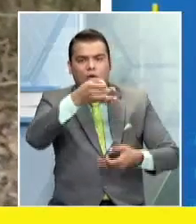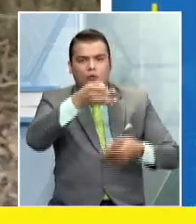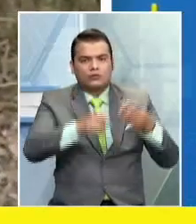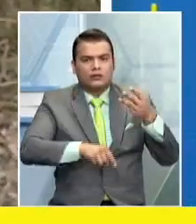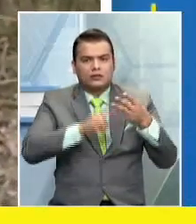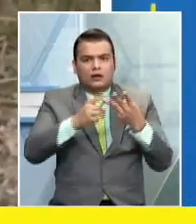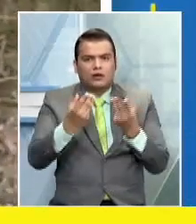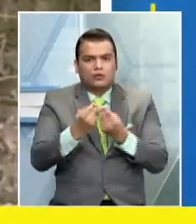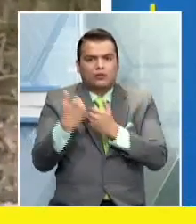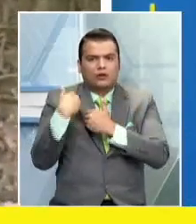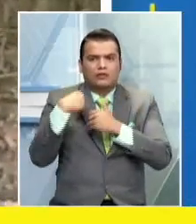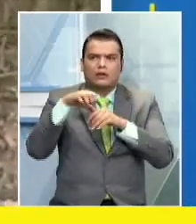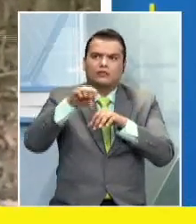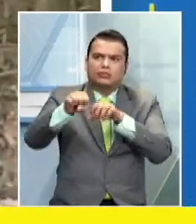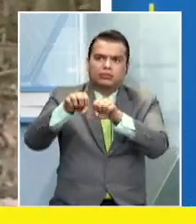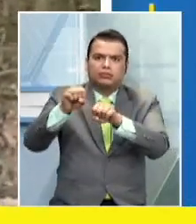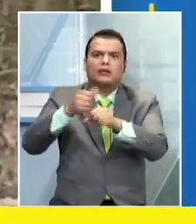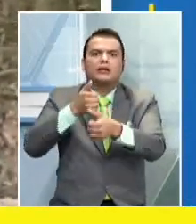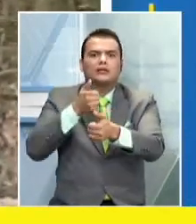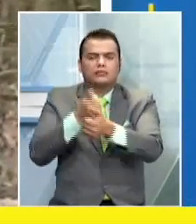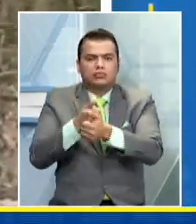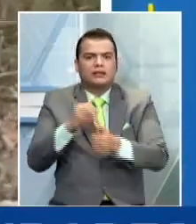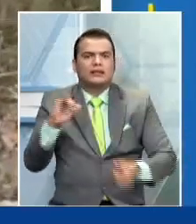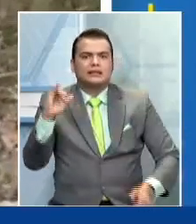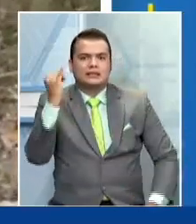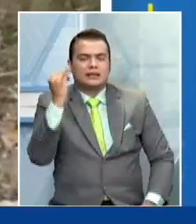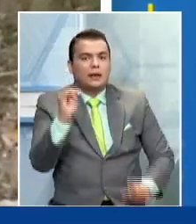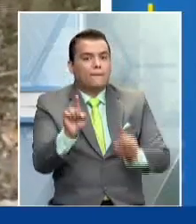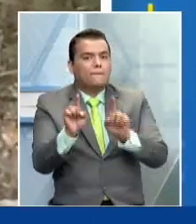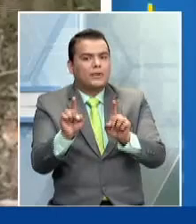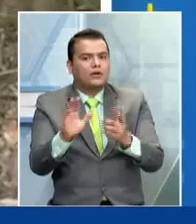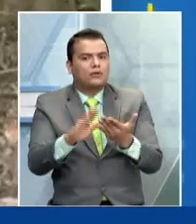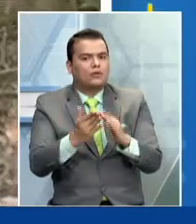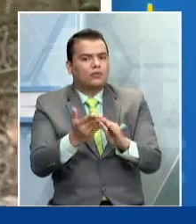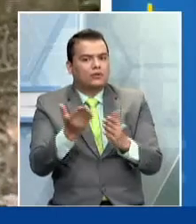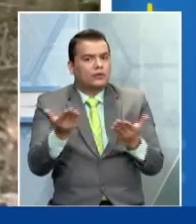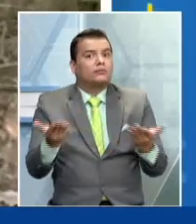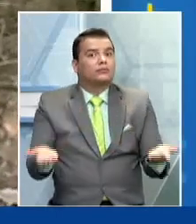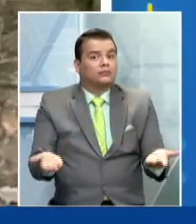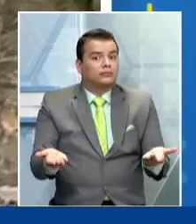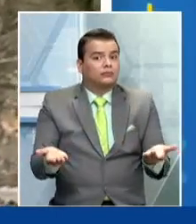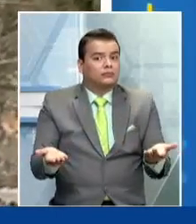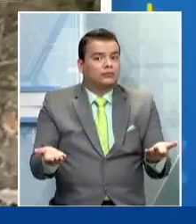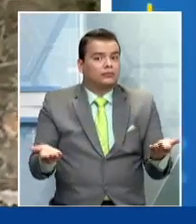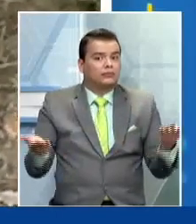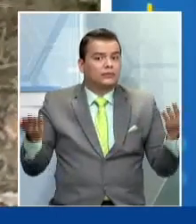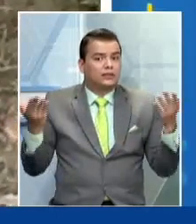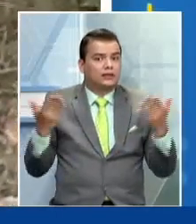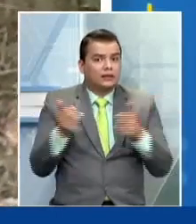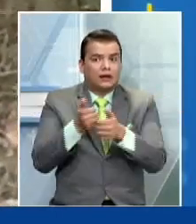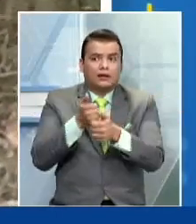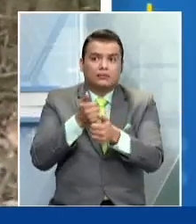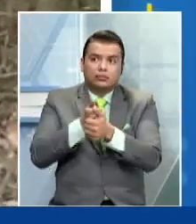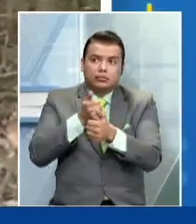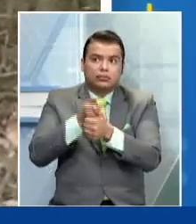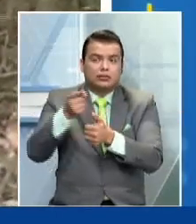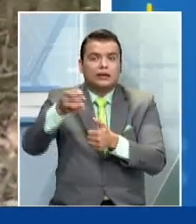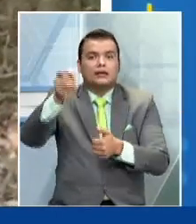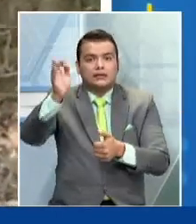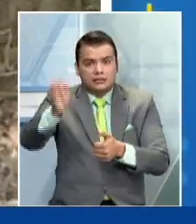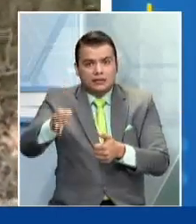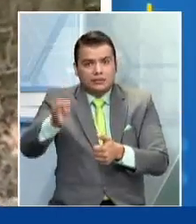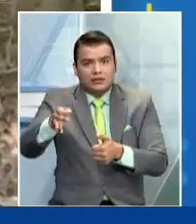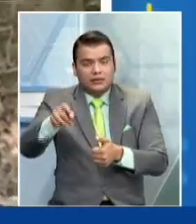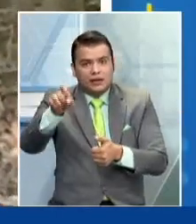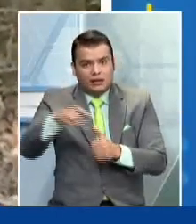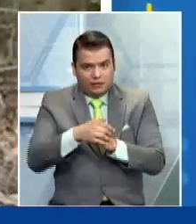contra Invasiones, ha hecho un acompañamiento. Pero ¿qué es lo que está pidiendo hoy la comunidad? Y es que el acompañamiento sea permanente, porque